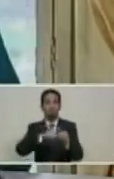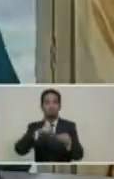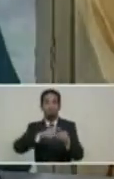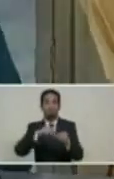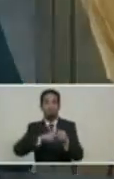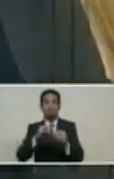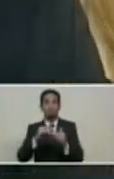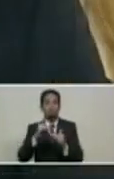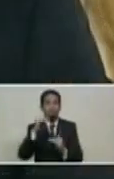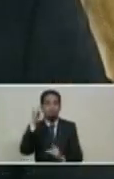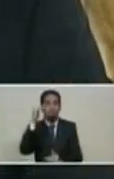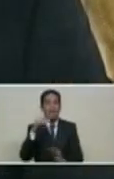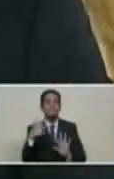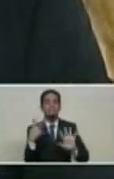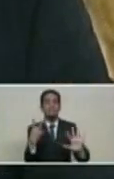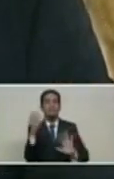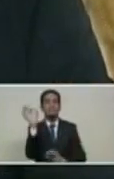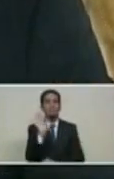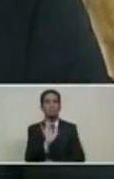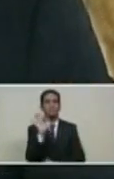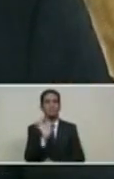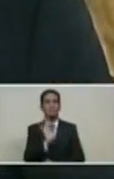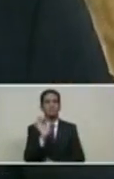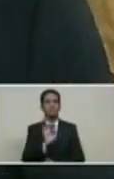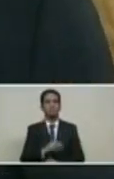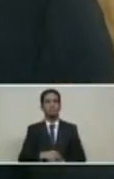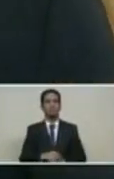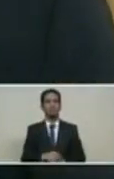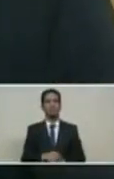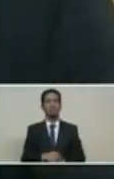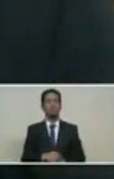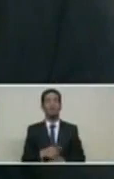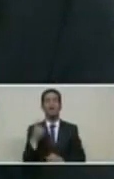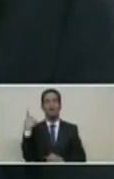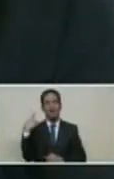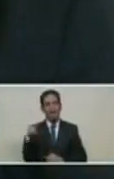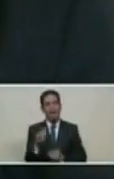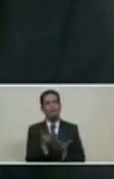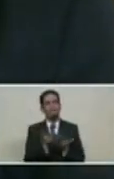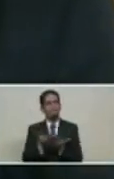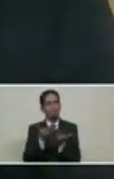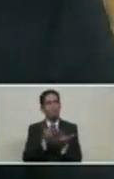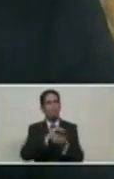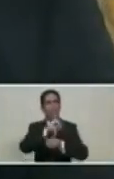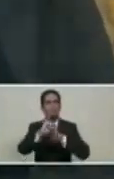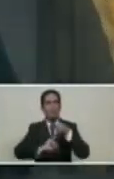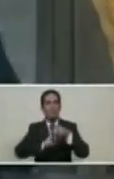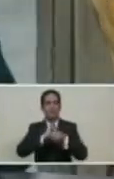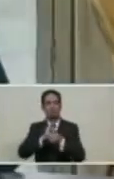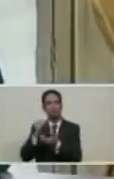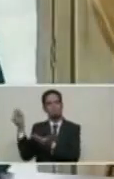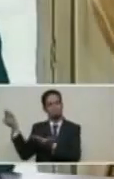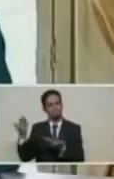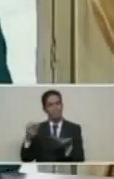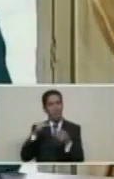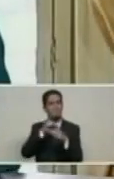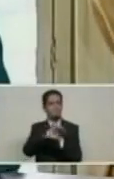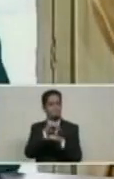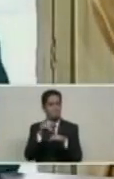crecido 7%. Hay un estudio internacional que me hace llegar el ministro Jorge Rodríguez,